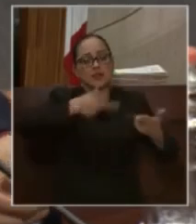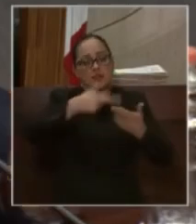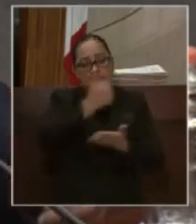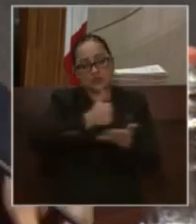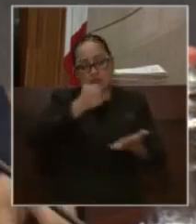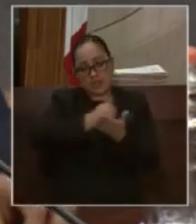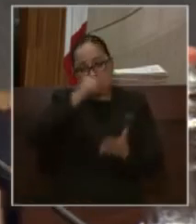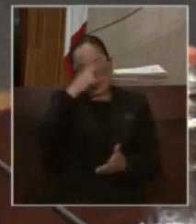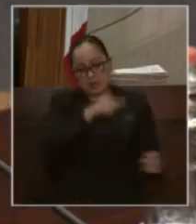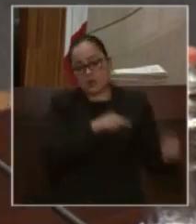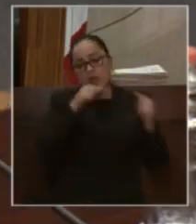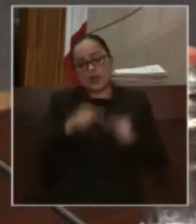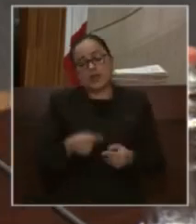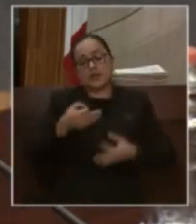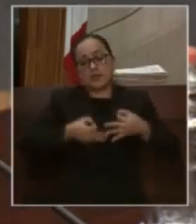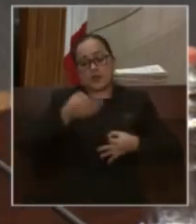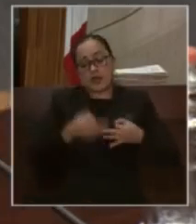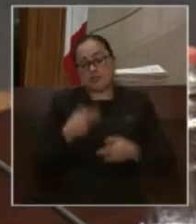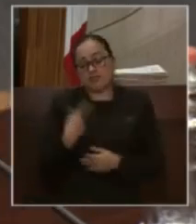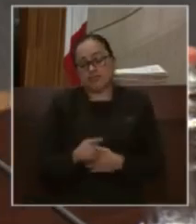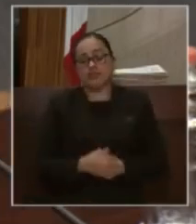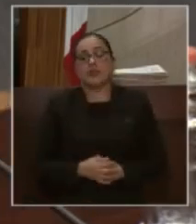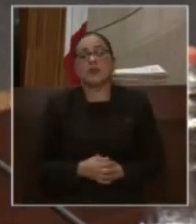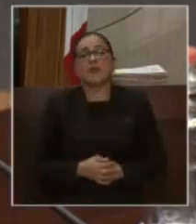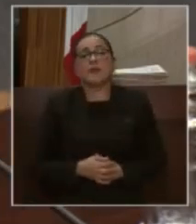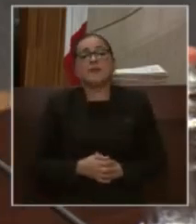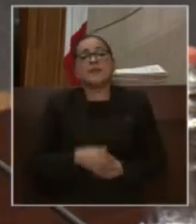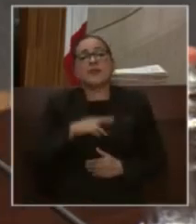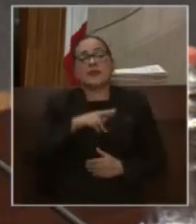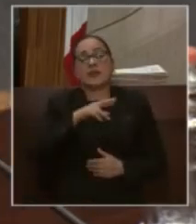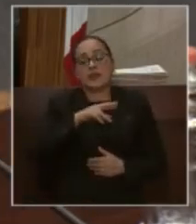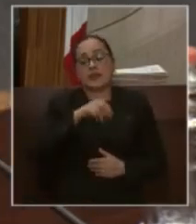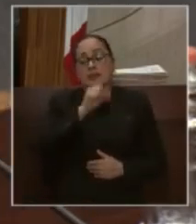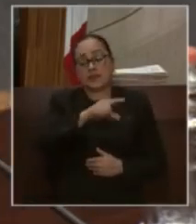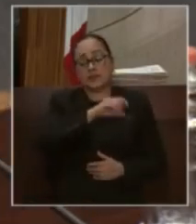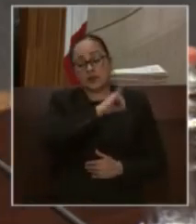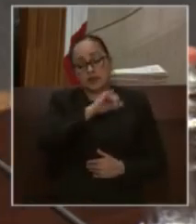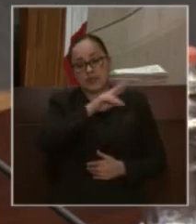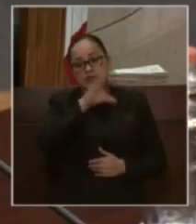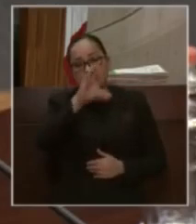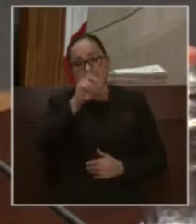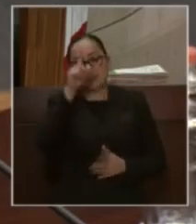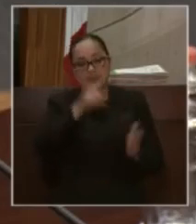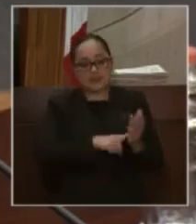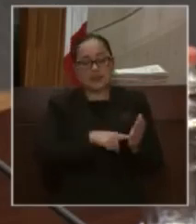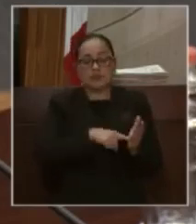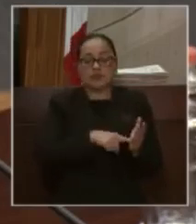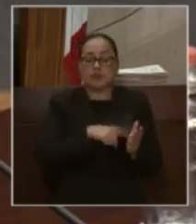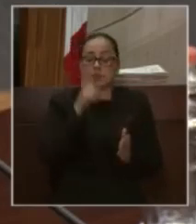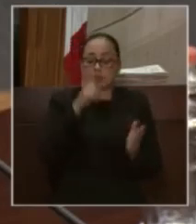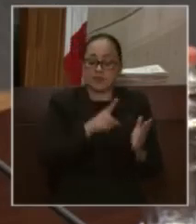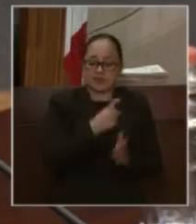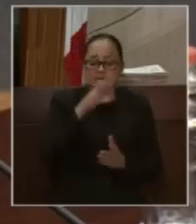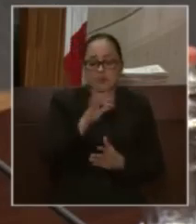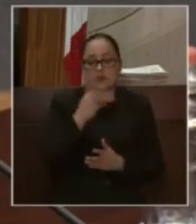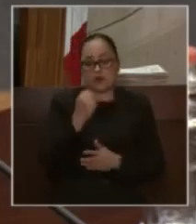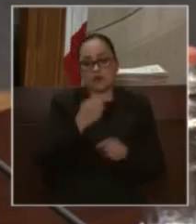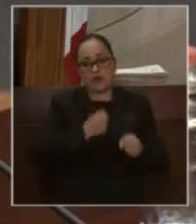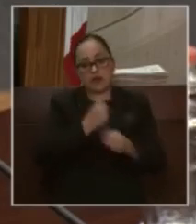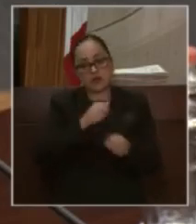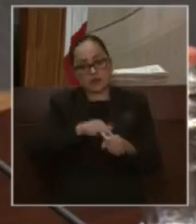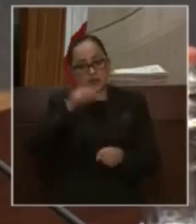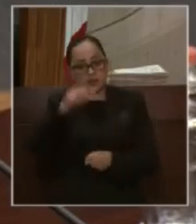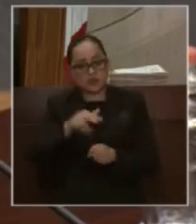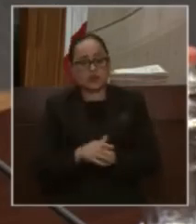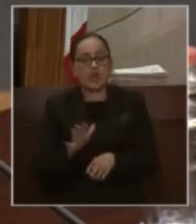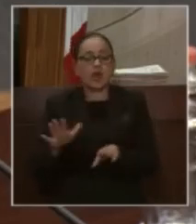Ciudad de México de este Tribunal Electoral en el juicio de revisión constitucional 149 de este año y sus acumulados, mediante la cual modificó